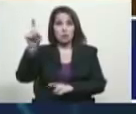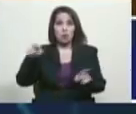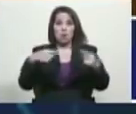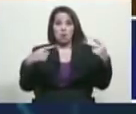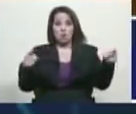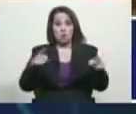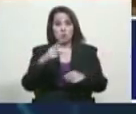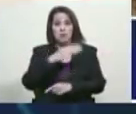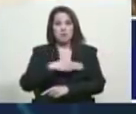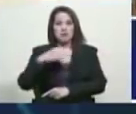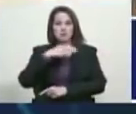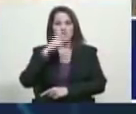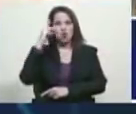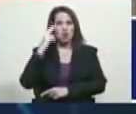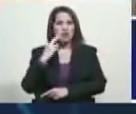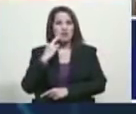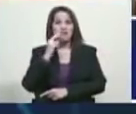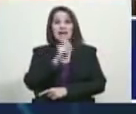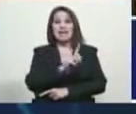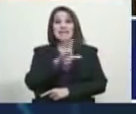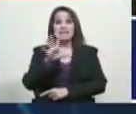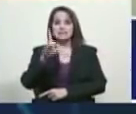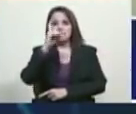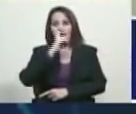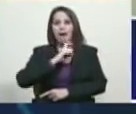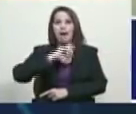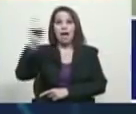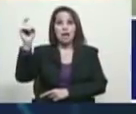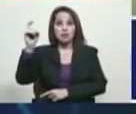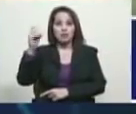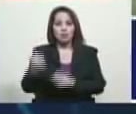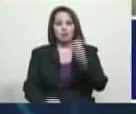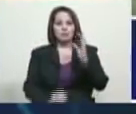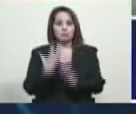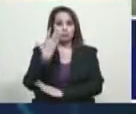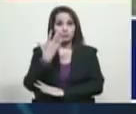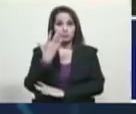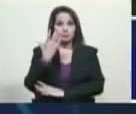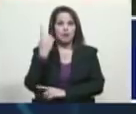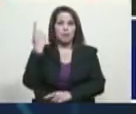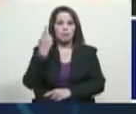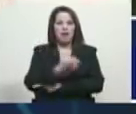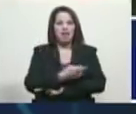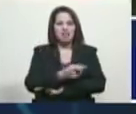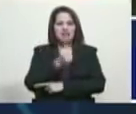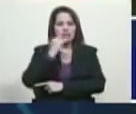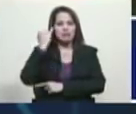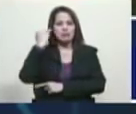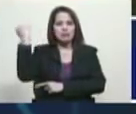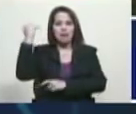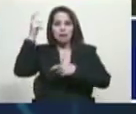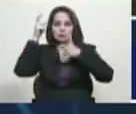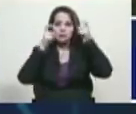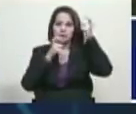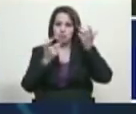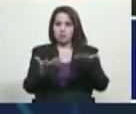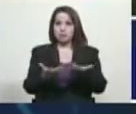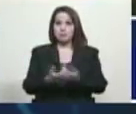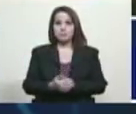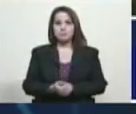la misión Rivas 15 años de creada por nuestro comandante Hugo Chávez, en aquel